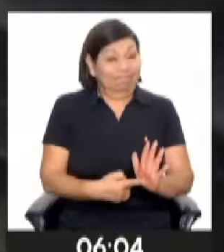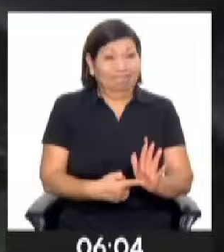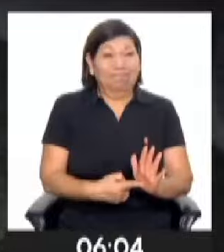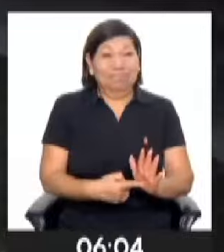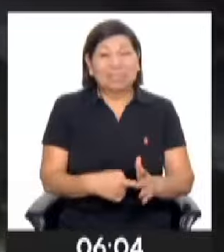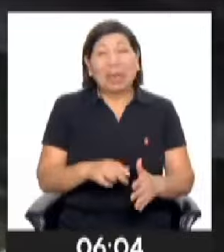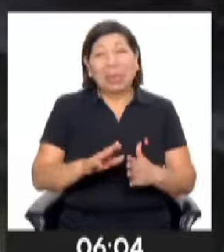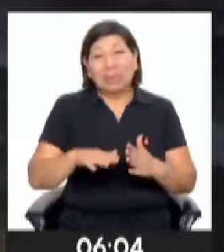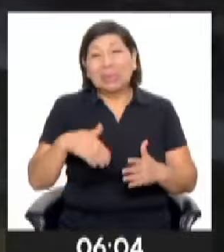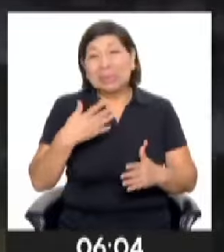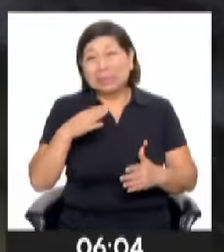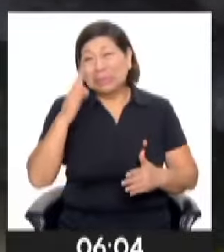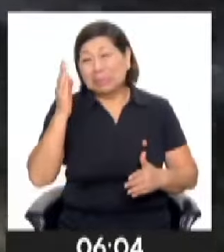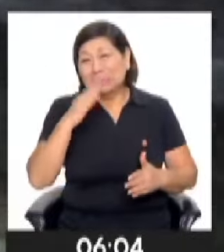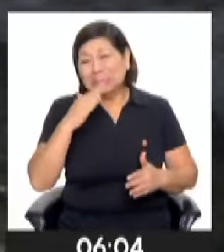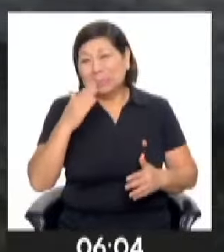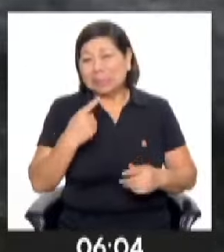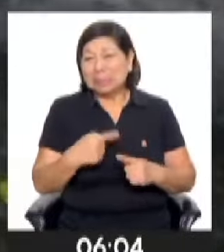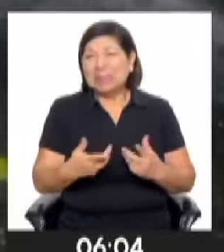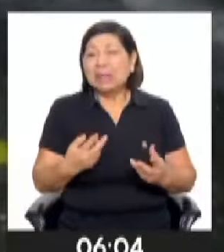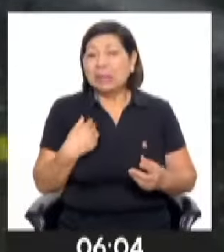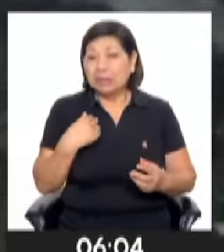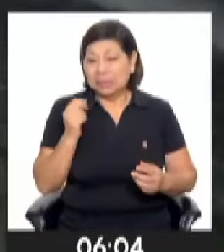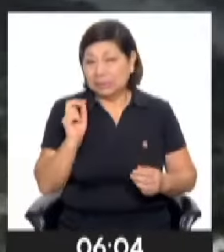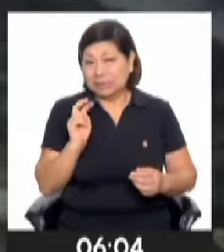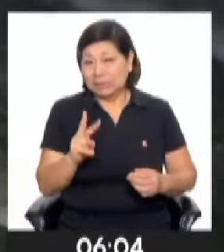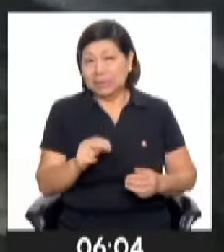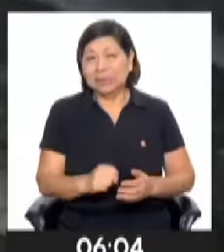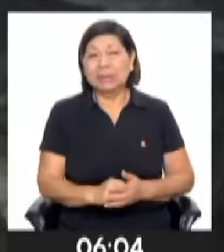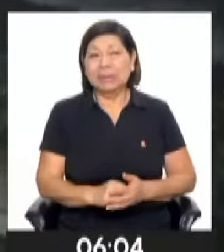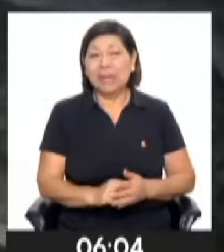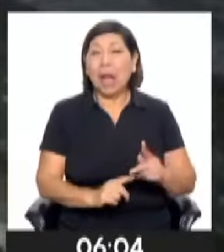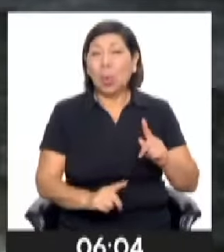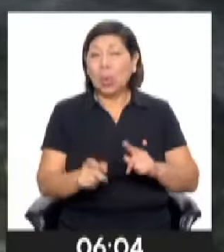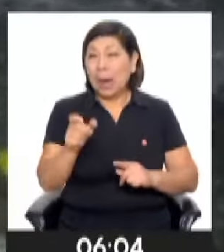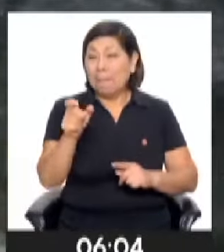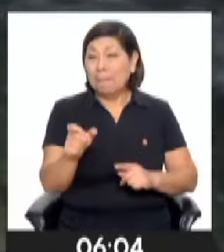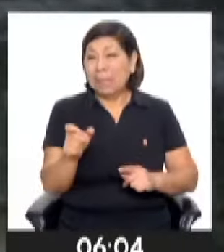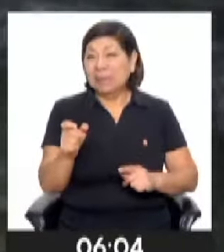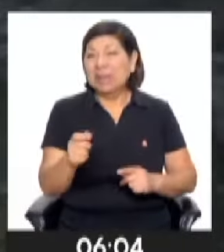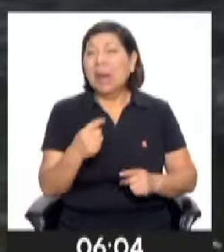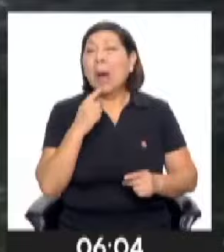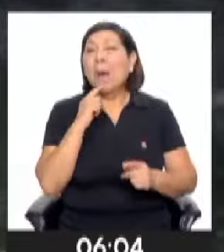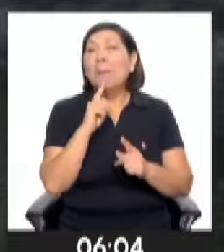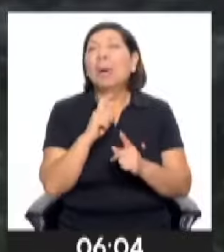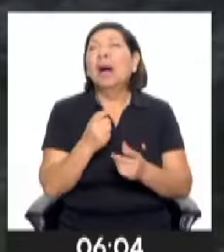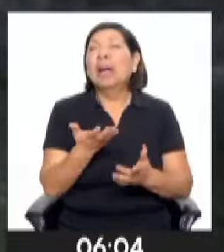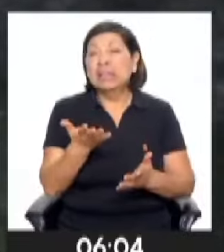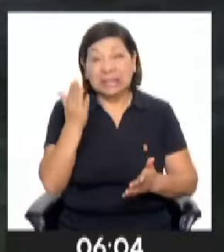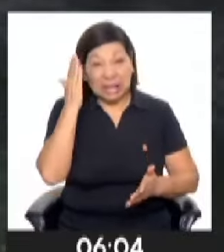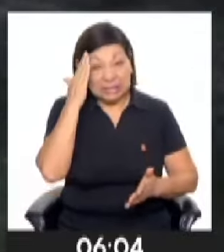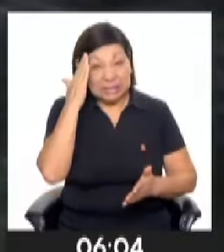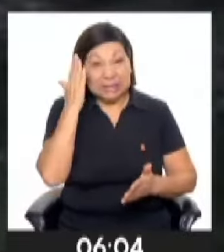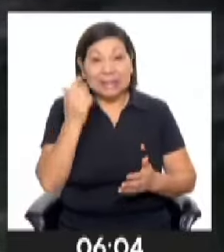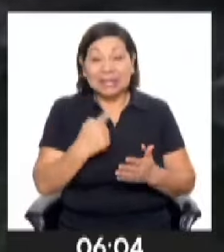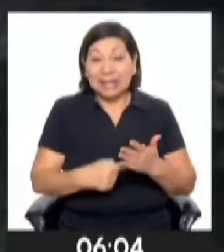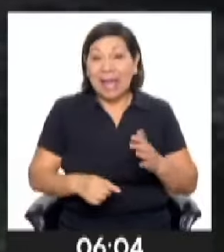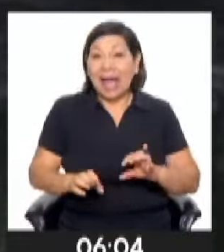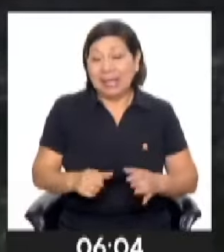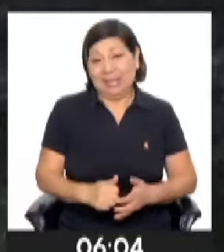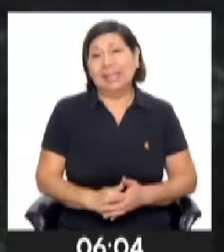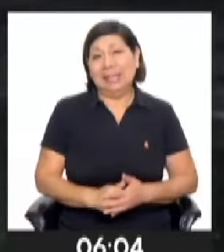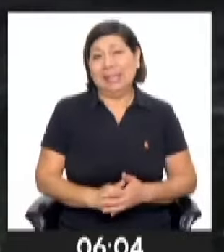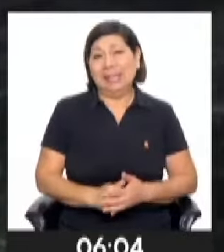un foco infeccioso. Yo voy a tratar de acercarme a algunas personas que se encuentran aquí para conocer, ¿no? El pedido que realizan